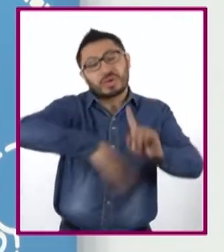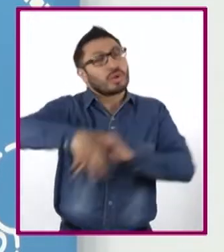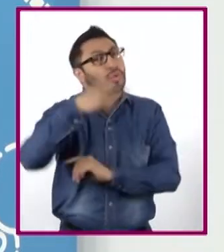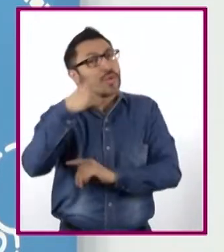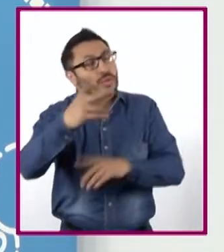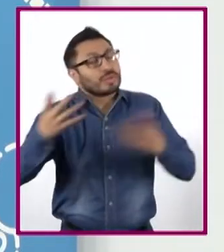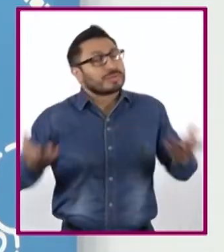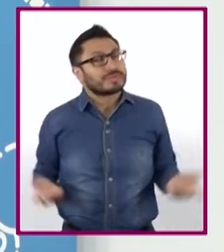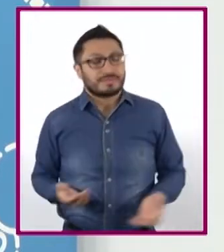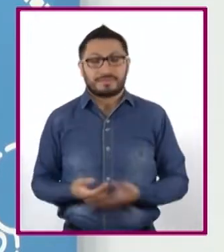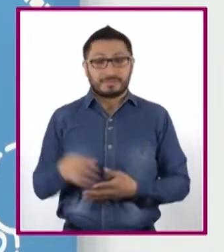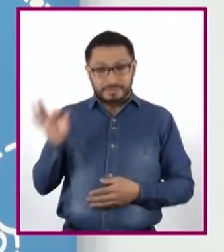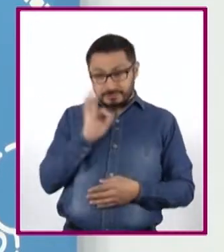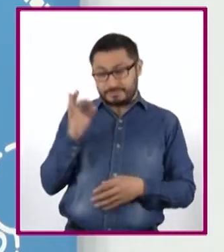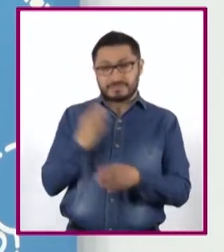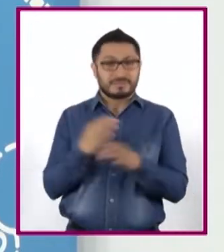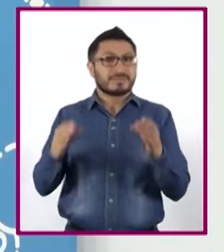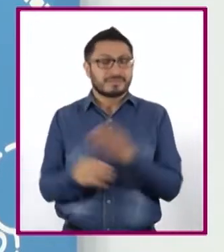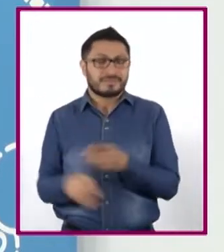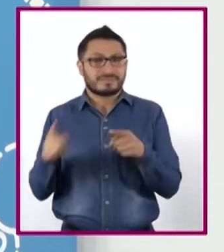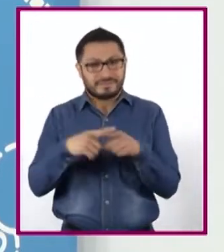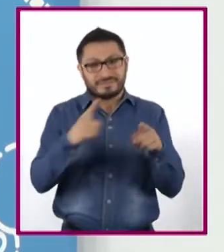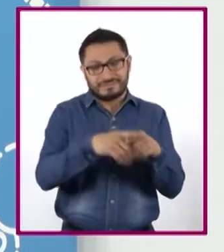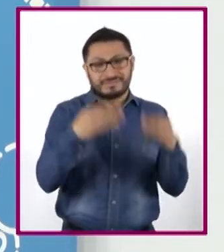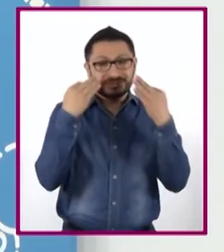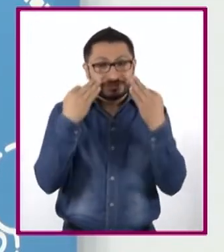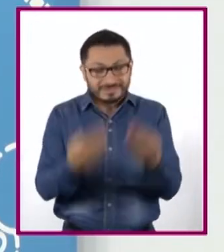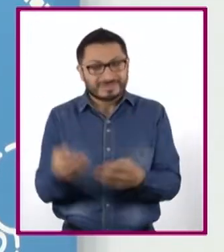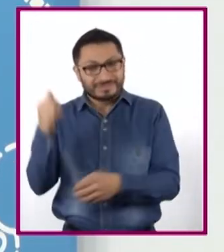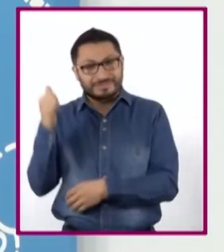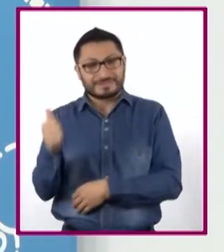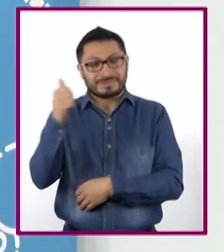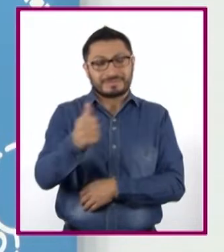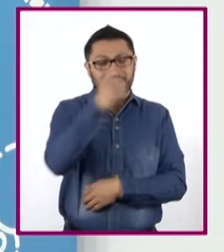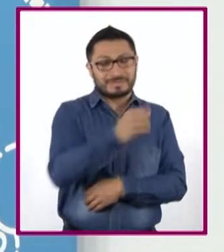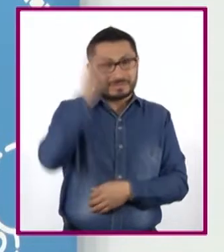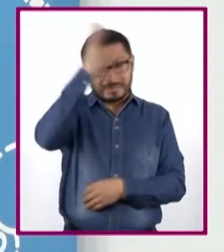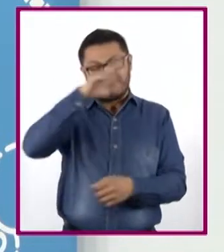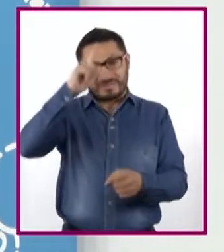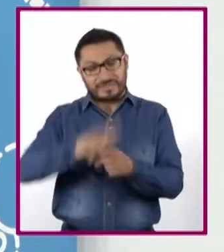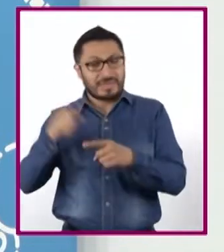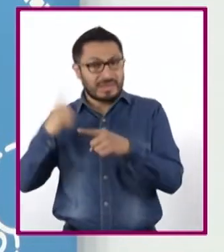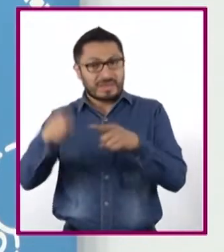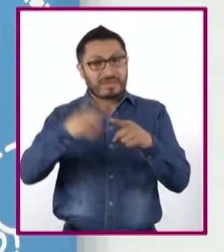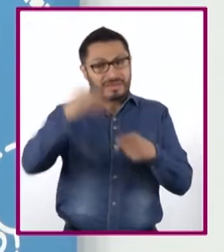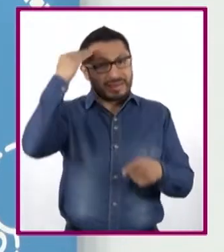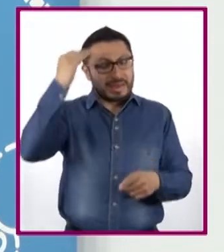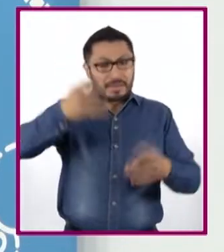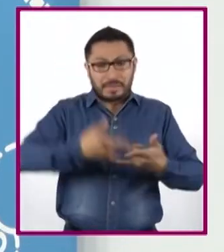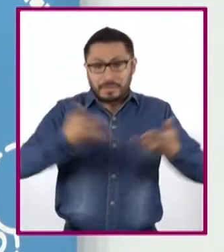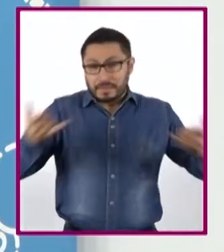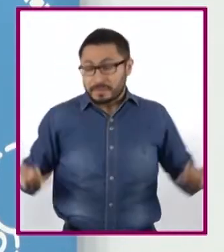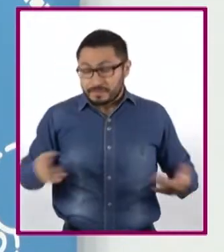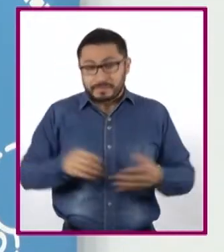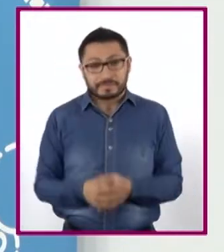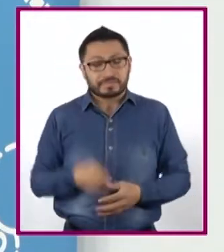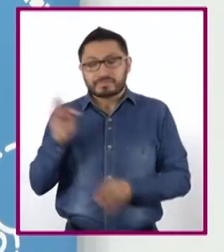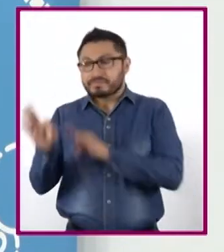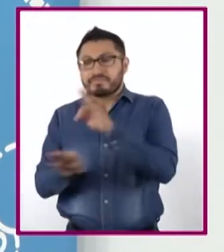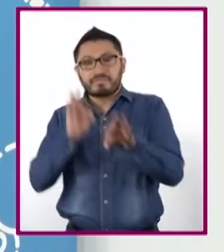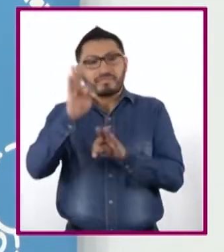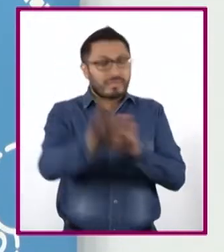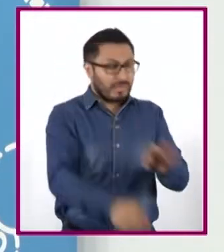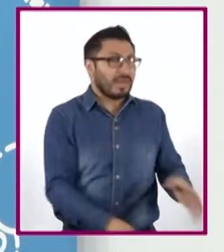algunas cosas fueran distintas. Ya vemos que para cada cultura y momento histórico, el trato a las y los adolescentes es